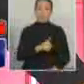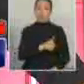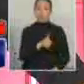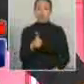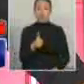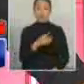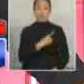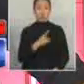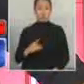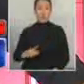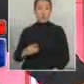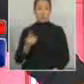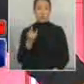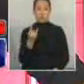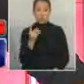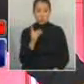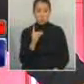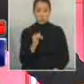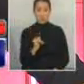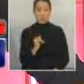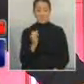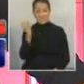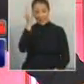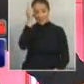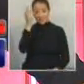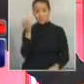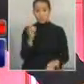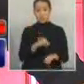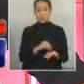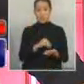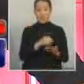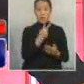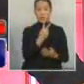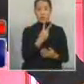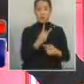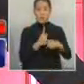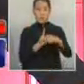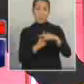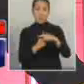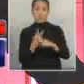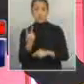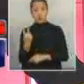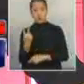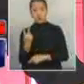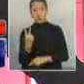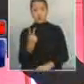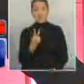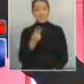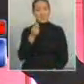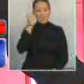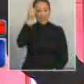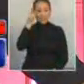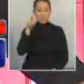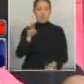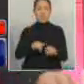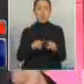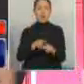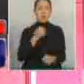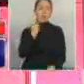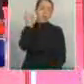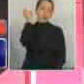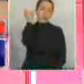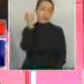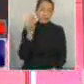los diputados de la UDI, los que saben sumar más 2 más 2, saben que eso es un suicidio,